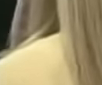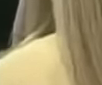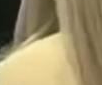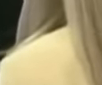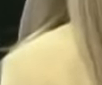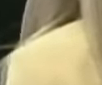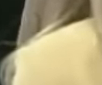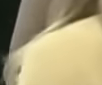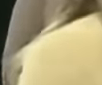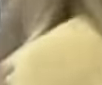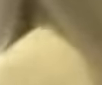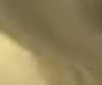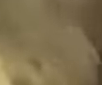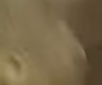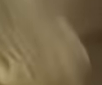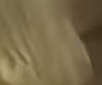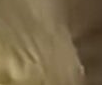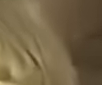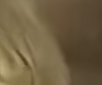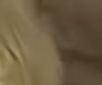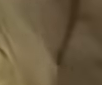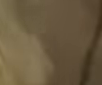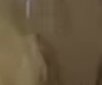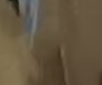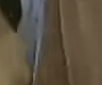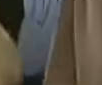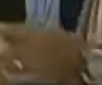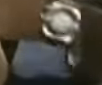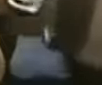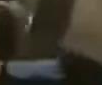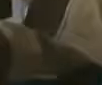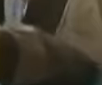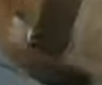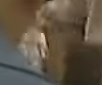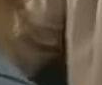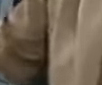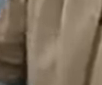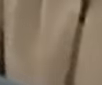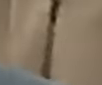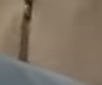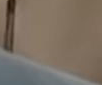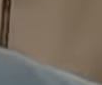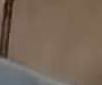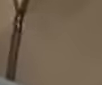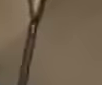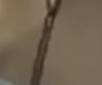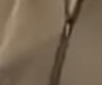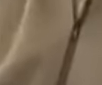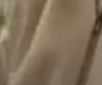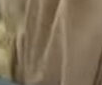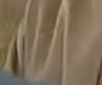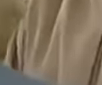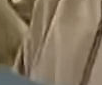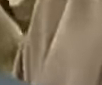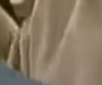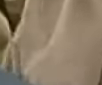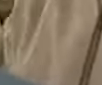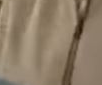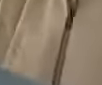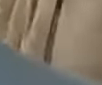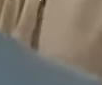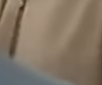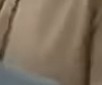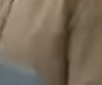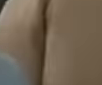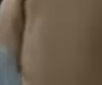destacaba al inicio de esta actividad, el presidente del Parlamento venezolano y quien también es el representante del Estado venezolano en las mesas de